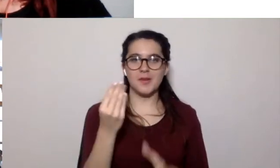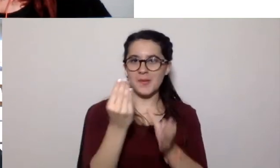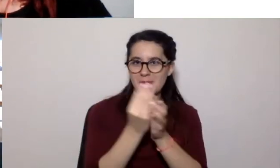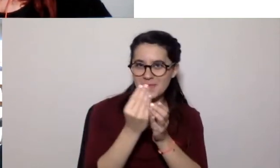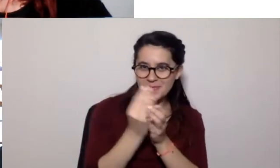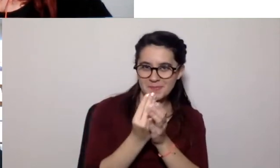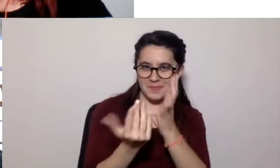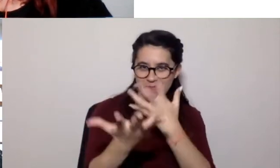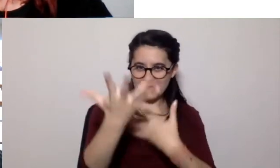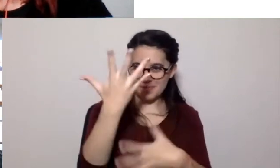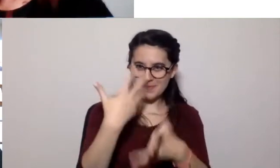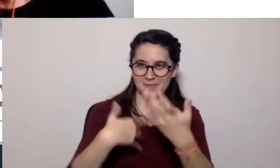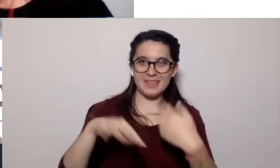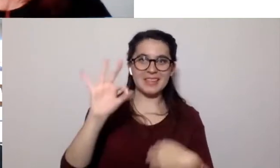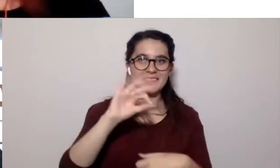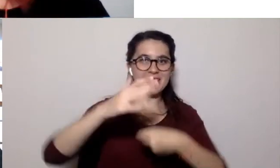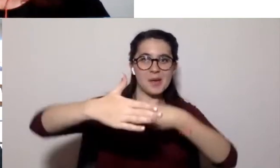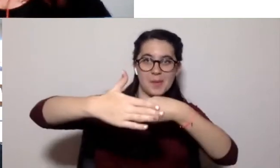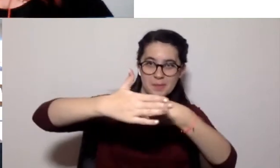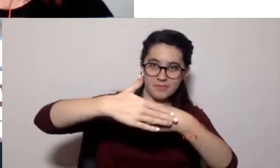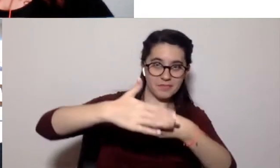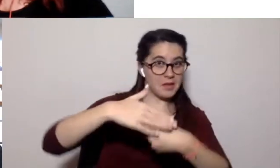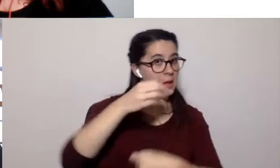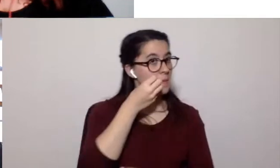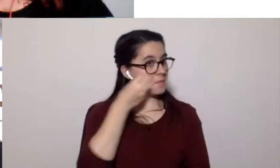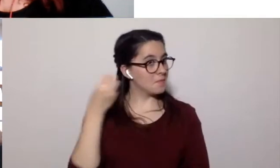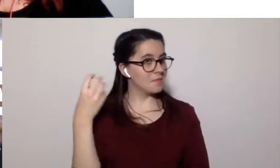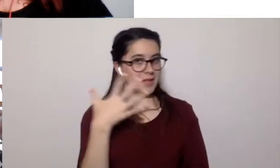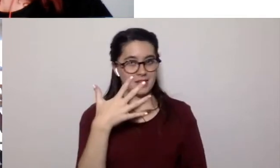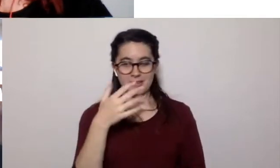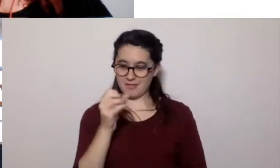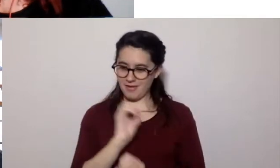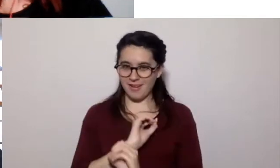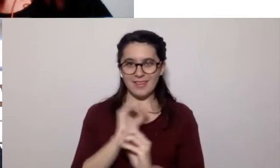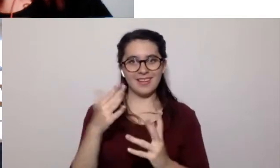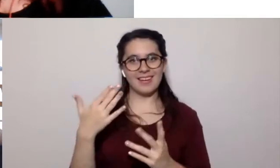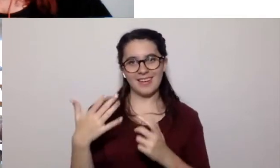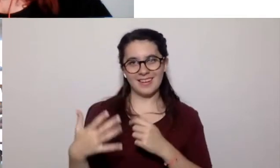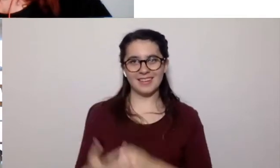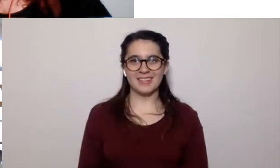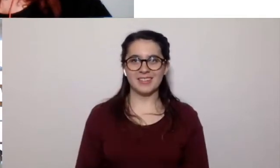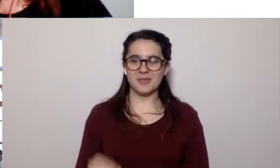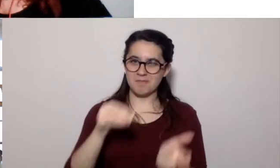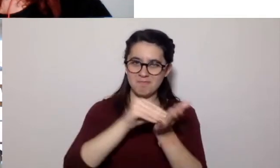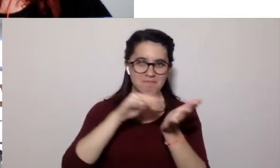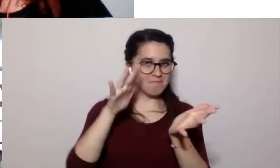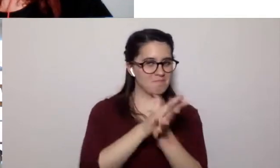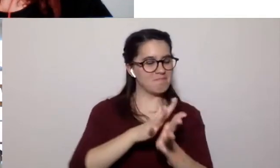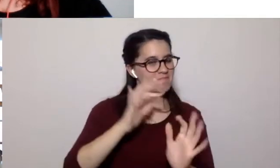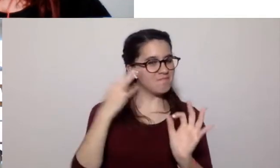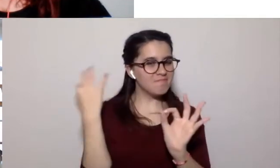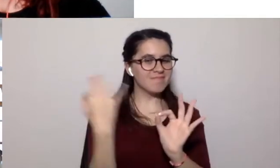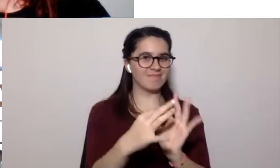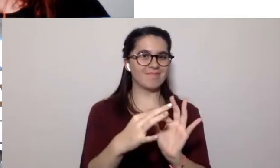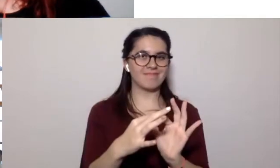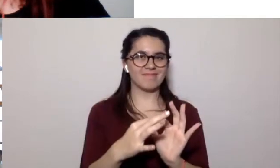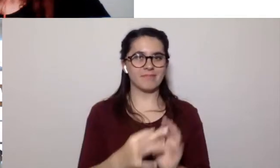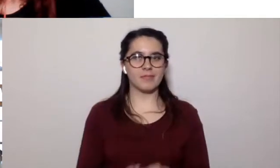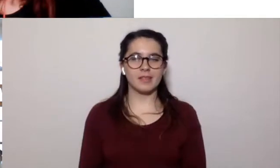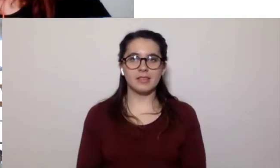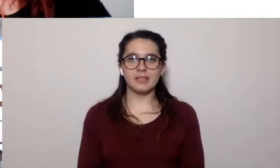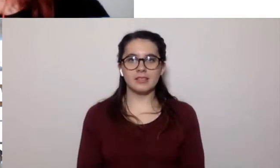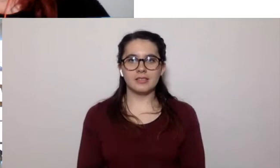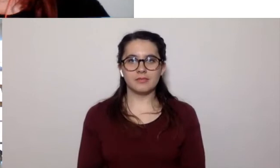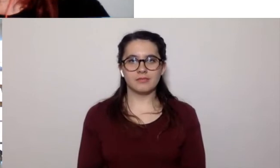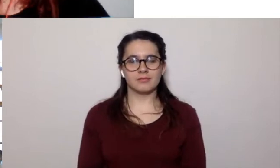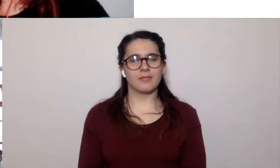de señas en un programa, ¿no? Lo agendamos para dar las clases. Me encanta la Órale. idea. ¿Con qué nos quedamos? Me